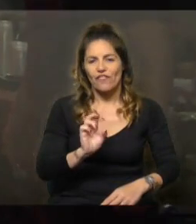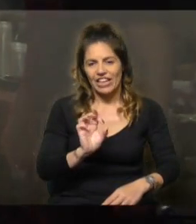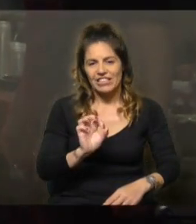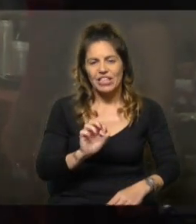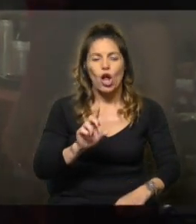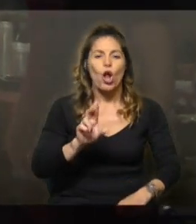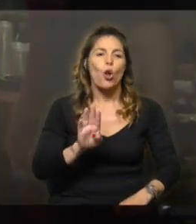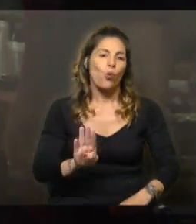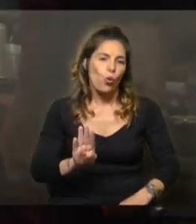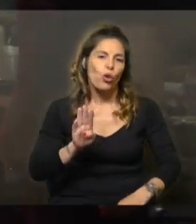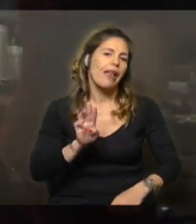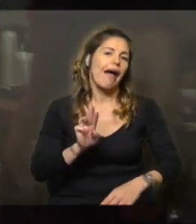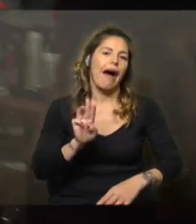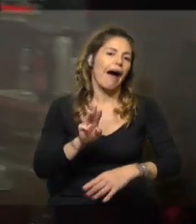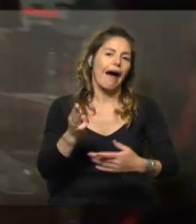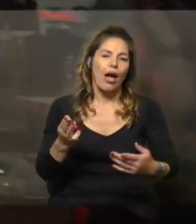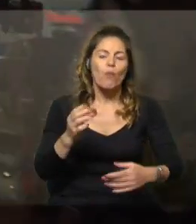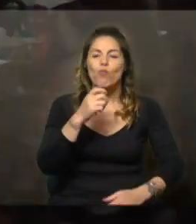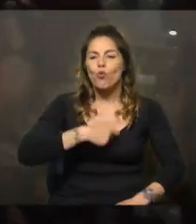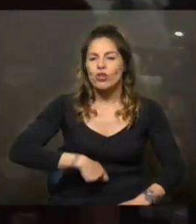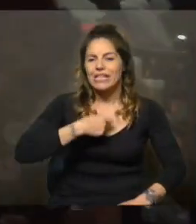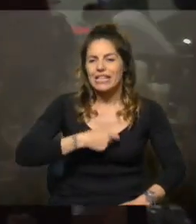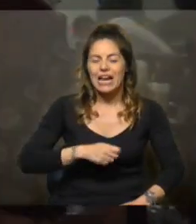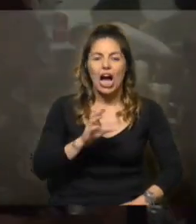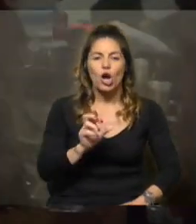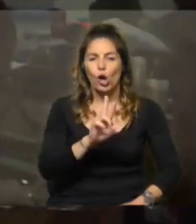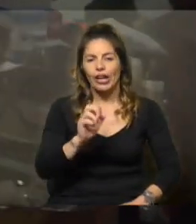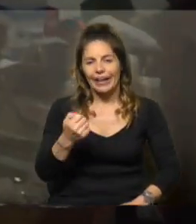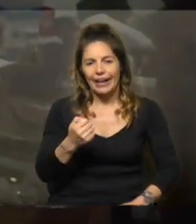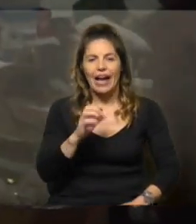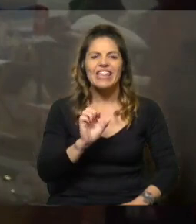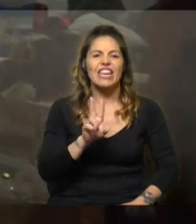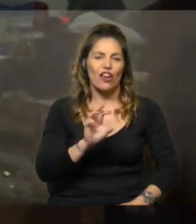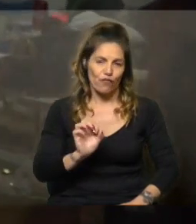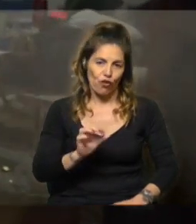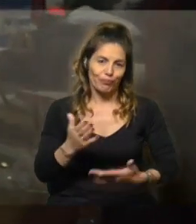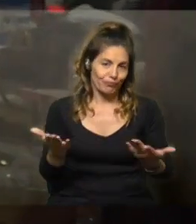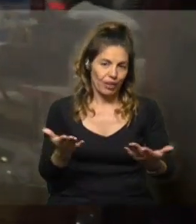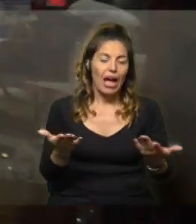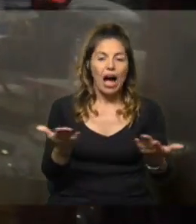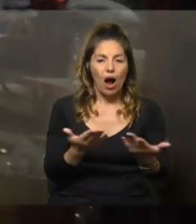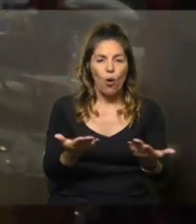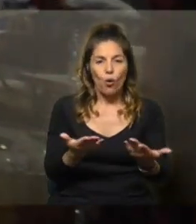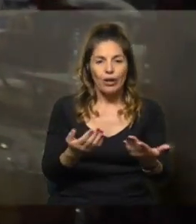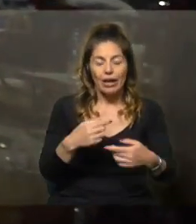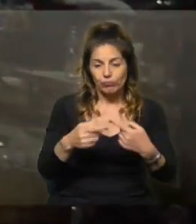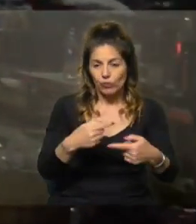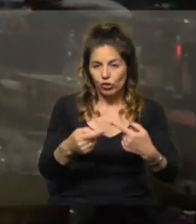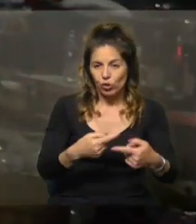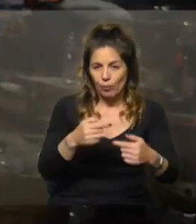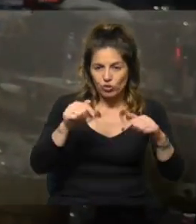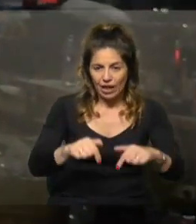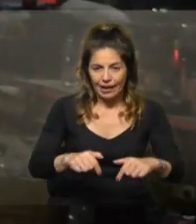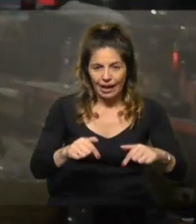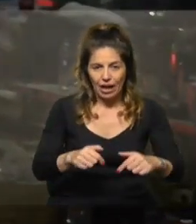Correa Evo Morales por acá están las cosas a este momento en la medida que podamos nos vamos a ir acercando sobre todo